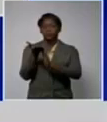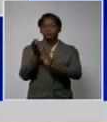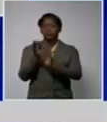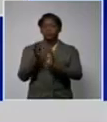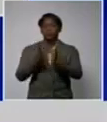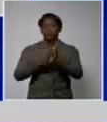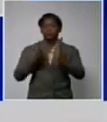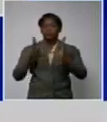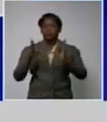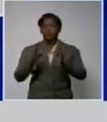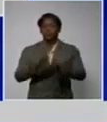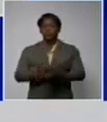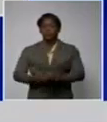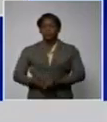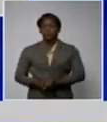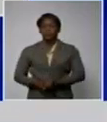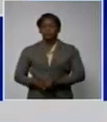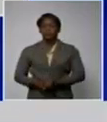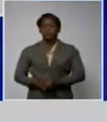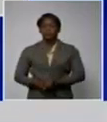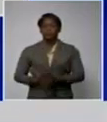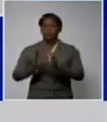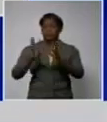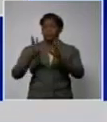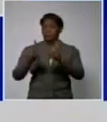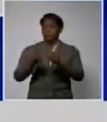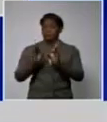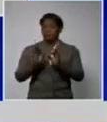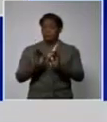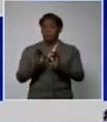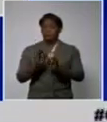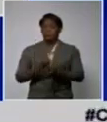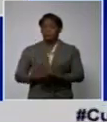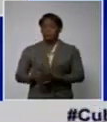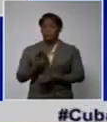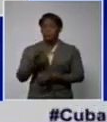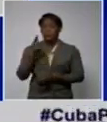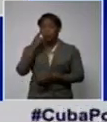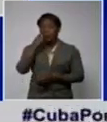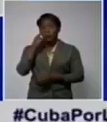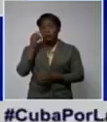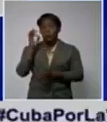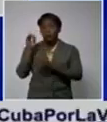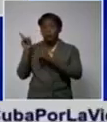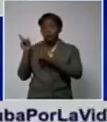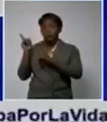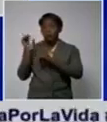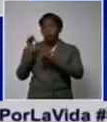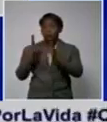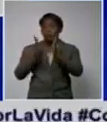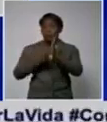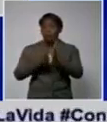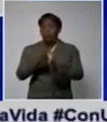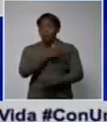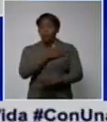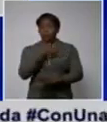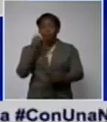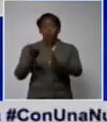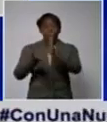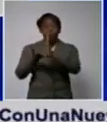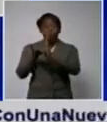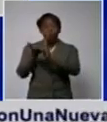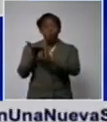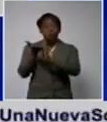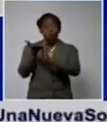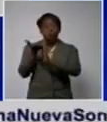alto en cuanto al número de casos. Como ustedes ven, marzo, una cifra alta, que si